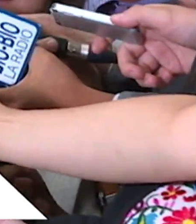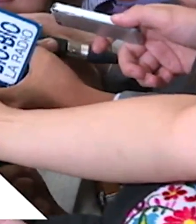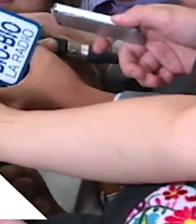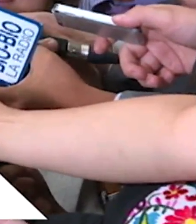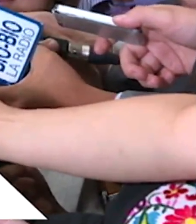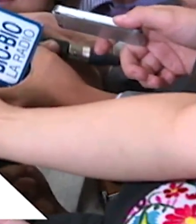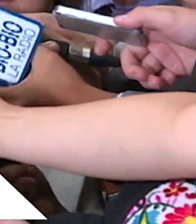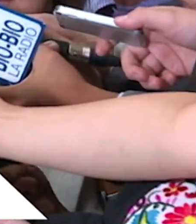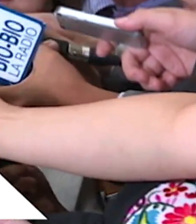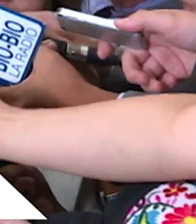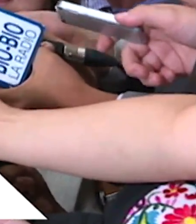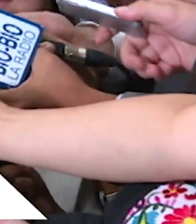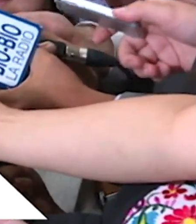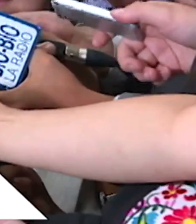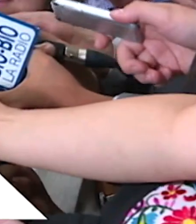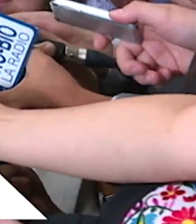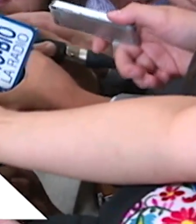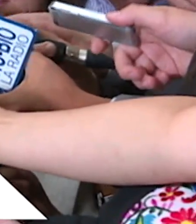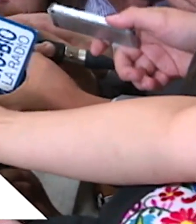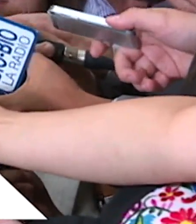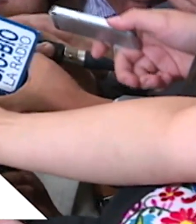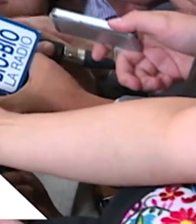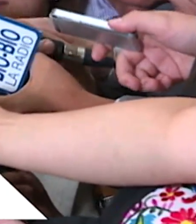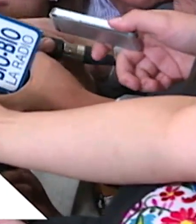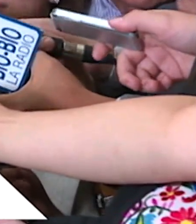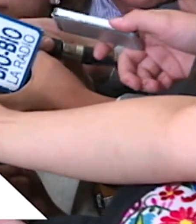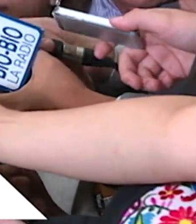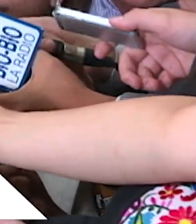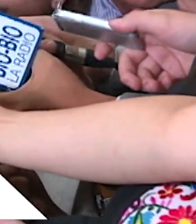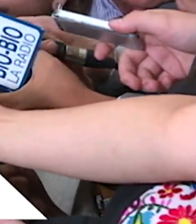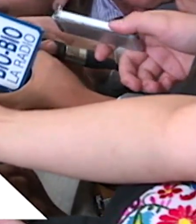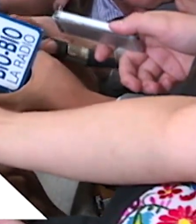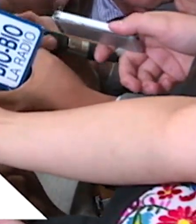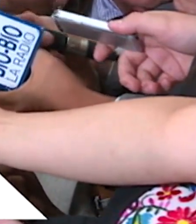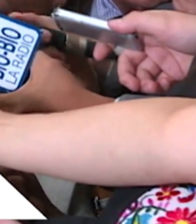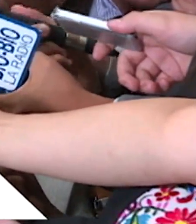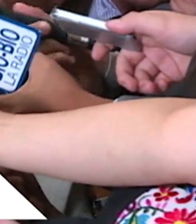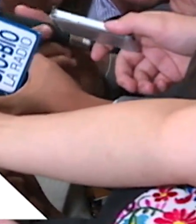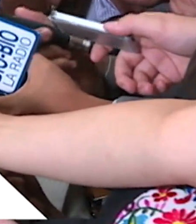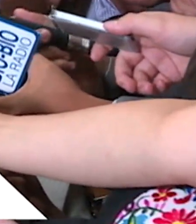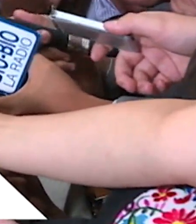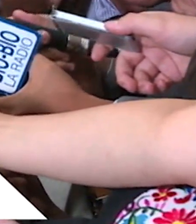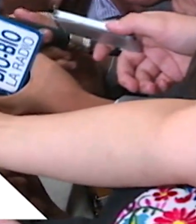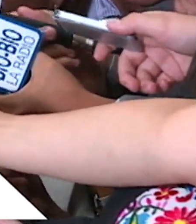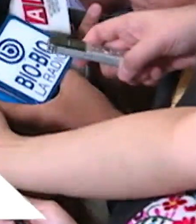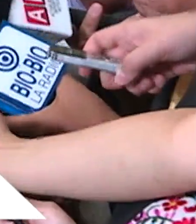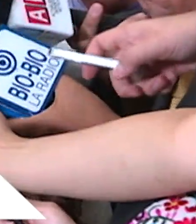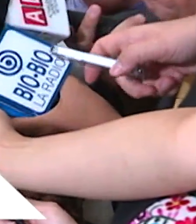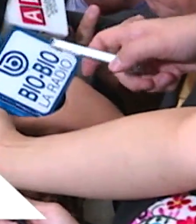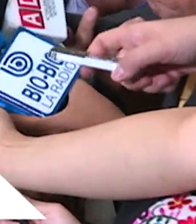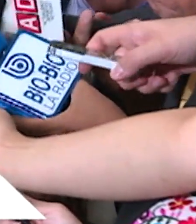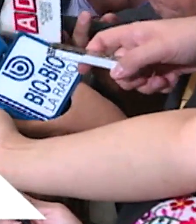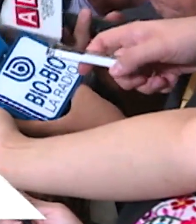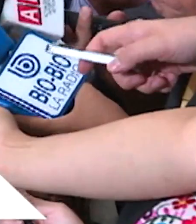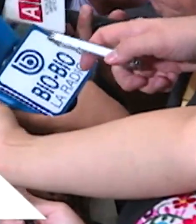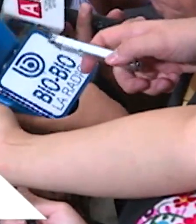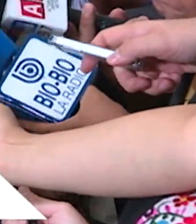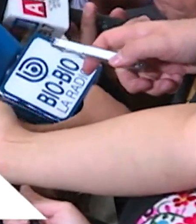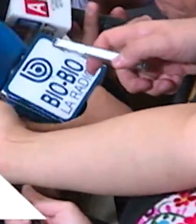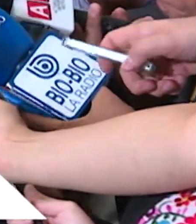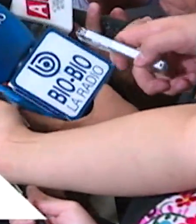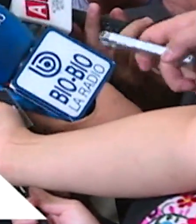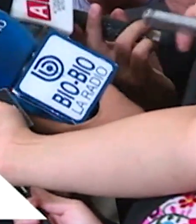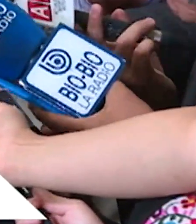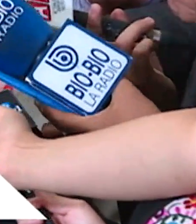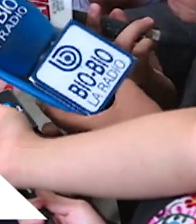en siete regiones del país Así que yo dejo tengo un buen balance de lo que ocurrió hoy día acá en la cámara la tarea de de de de un